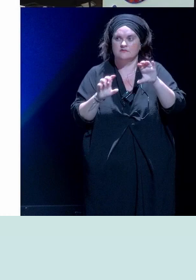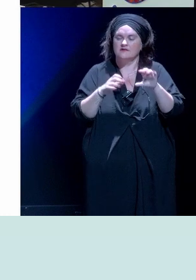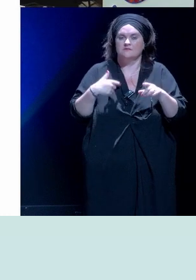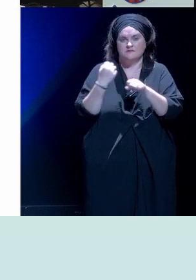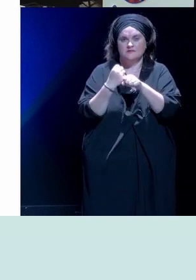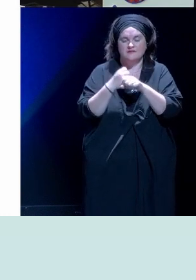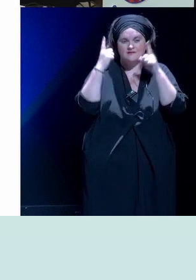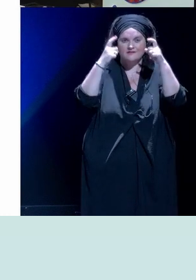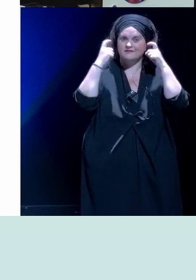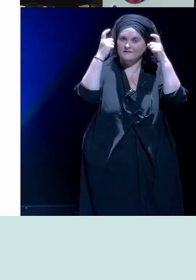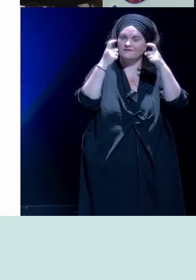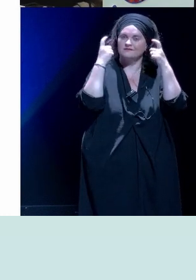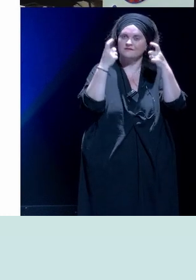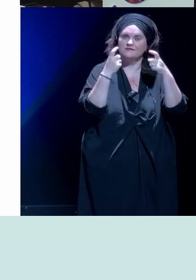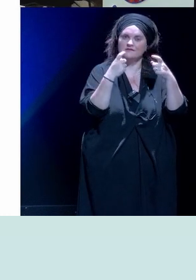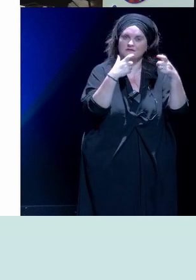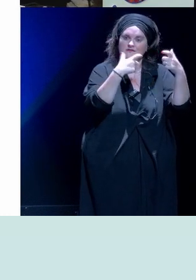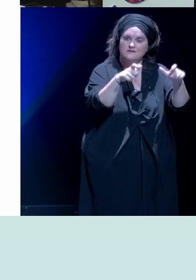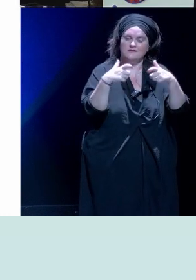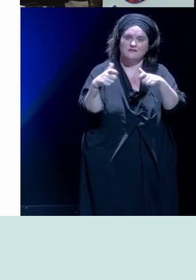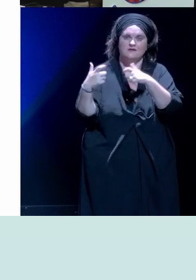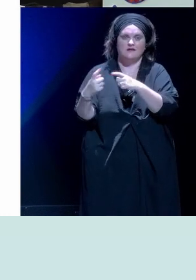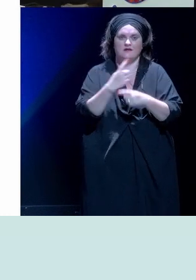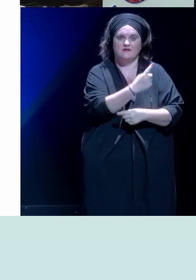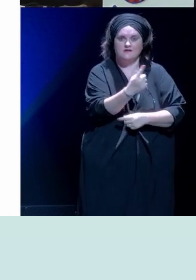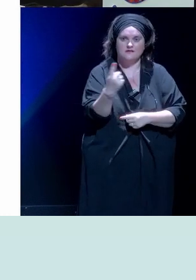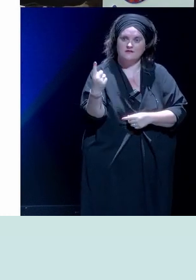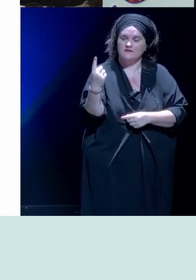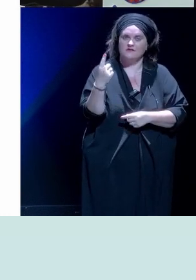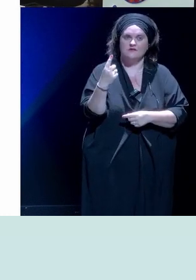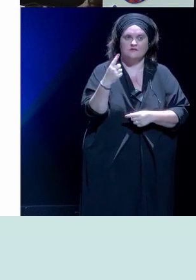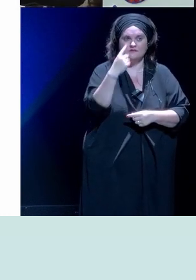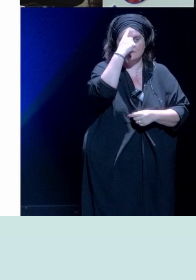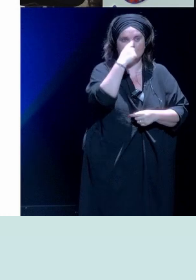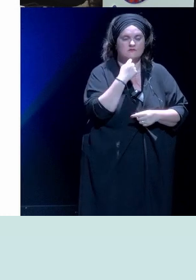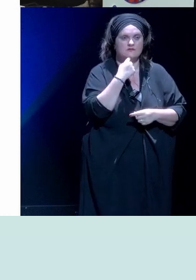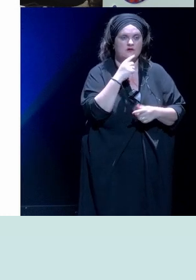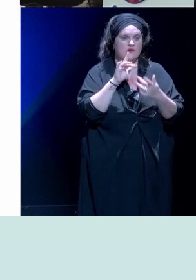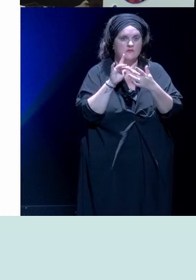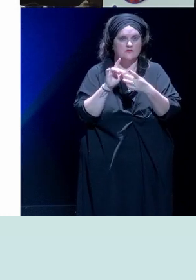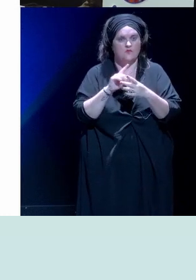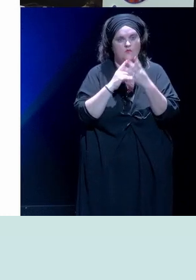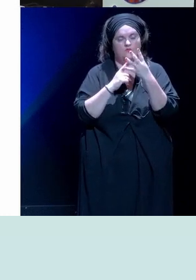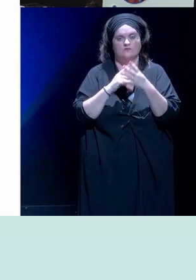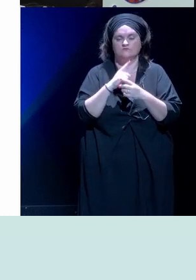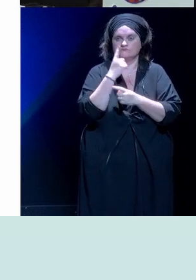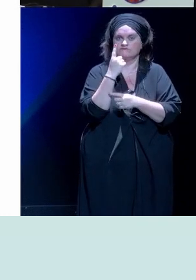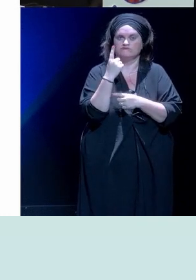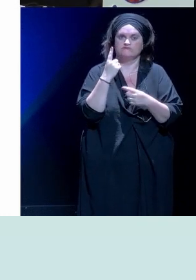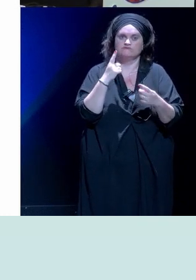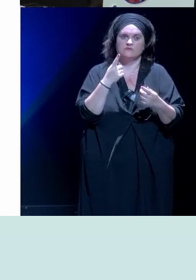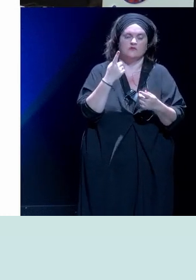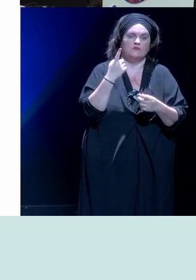trabajo asignar a cada segmento de este mosaico un tipo de vínculo. Tenemos el vínculo